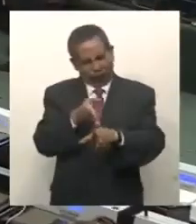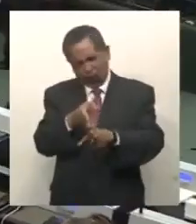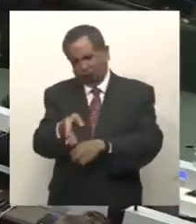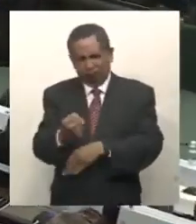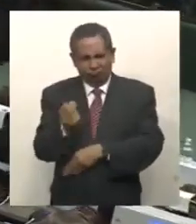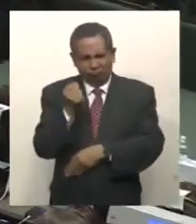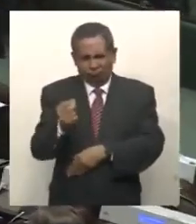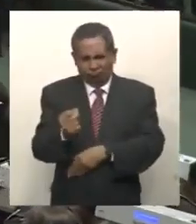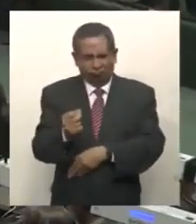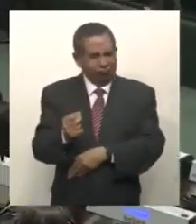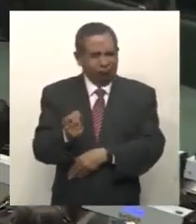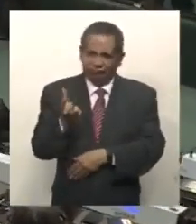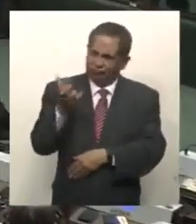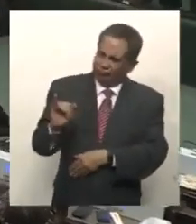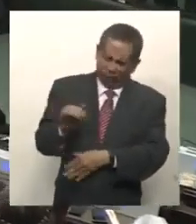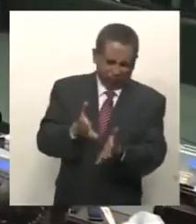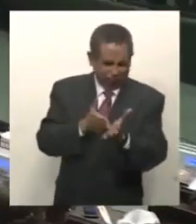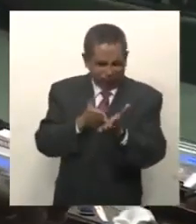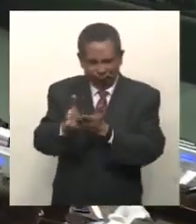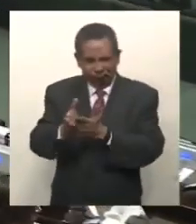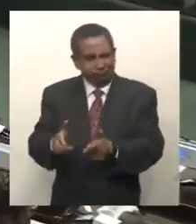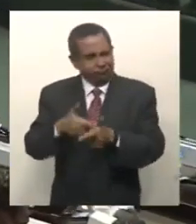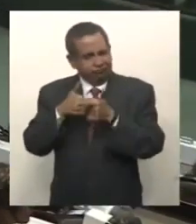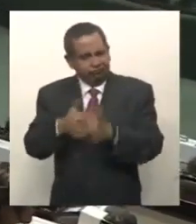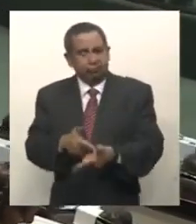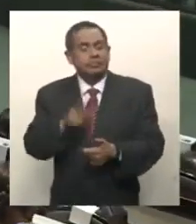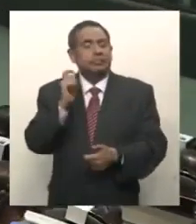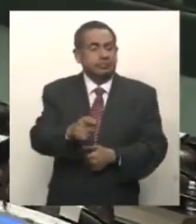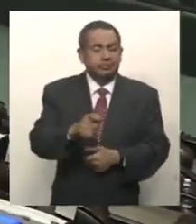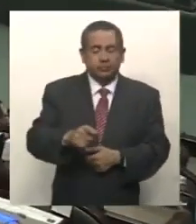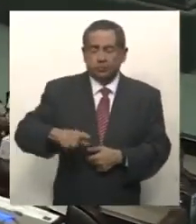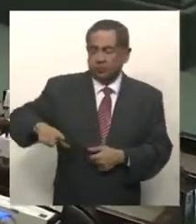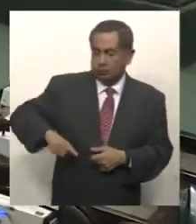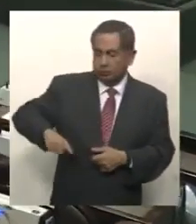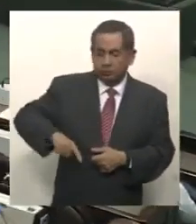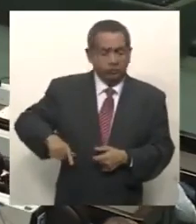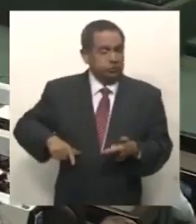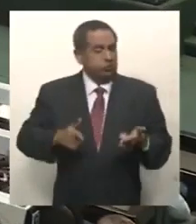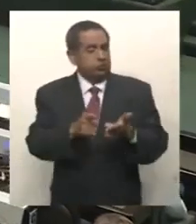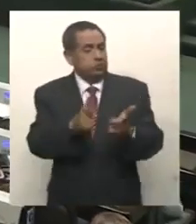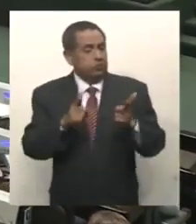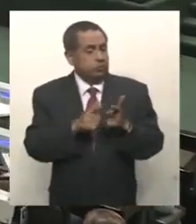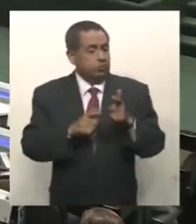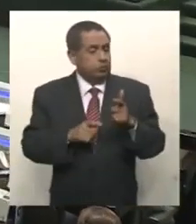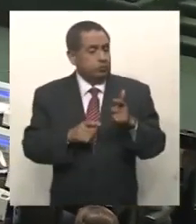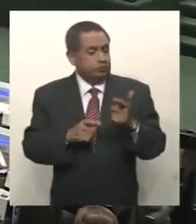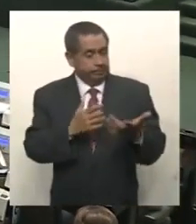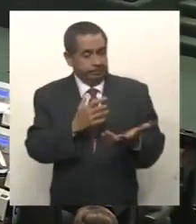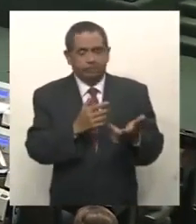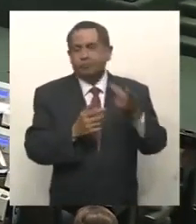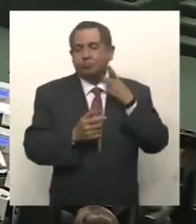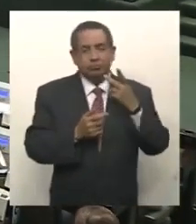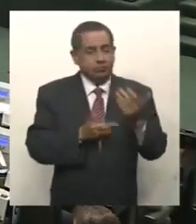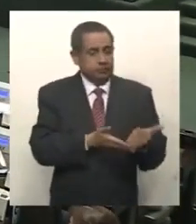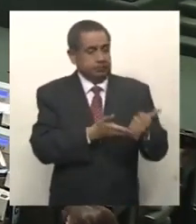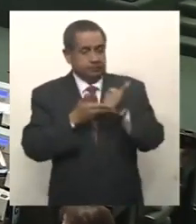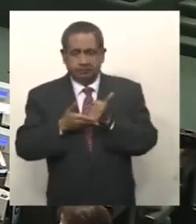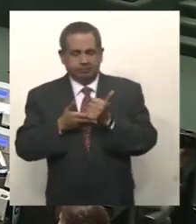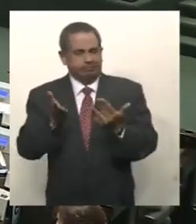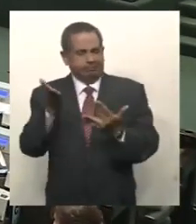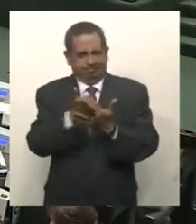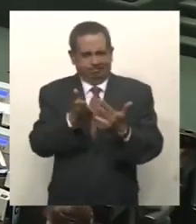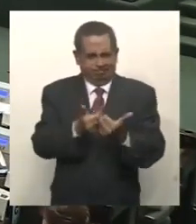categóricamente, tan tajantemente por la separación del gobierno con el partido que lo llevó al poder.